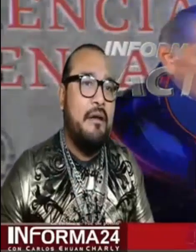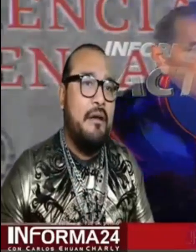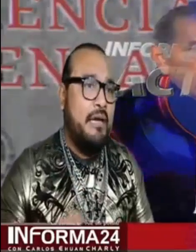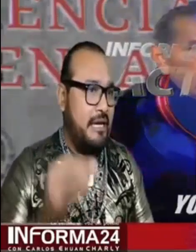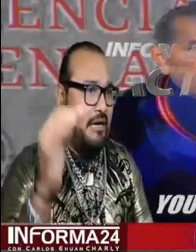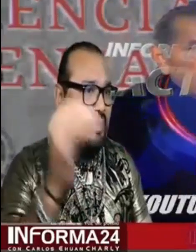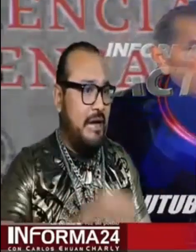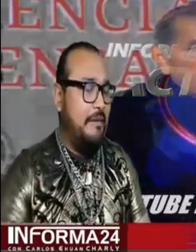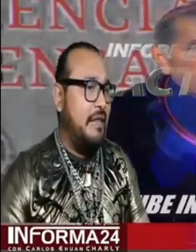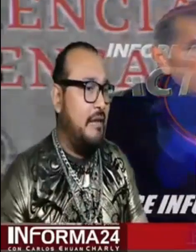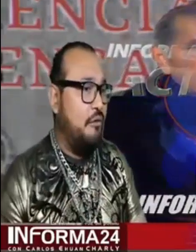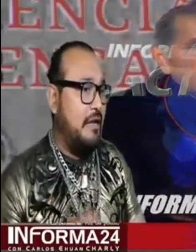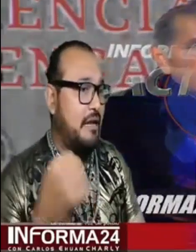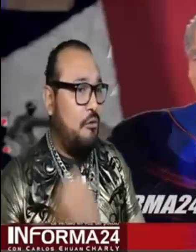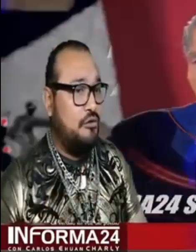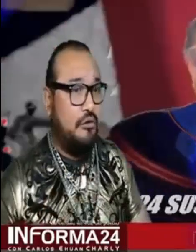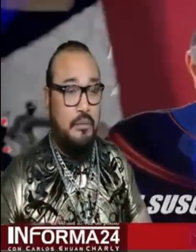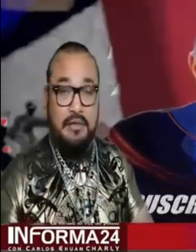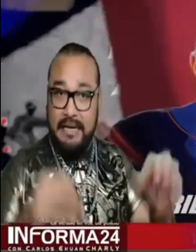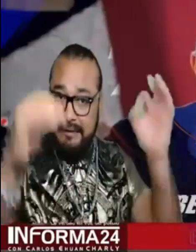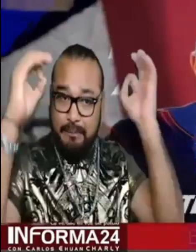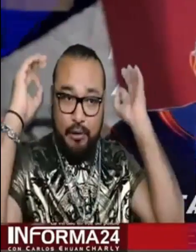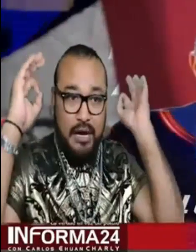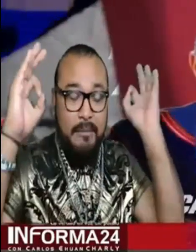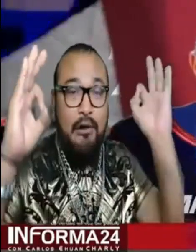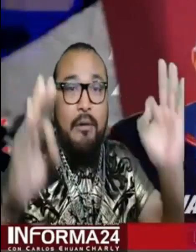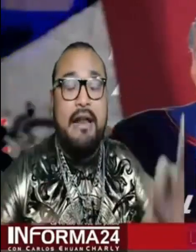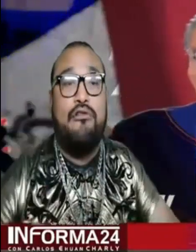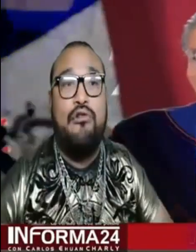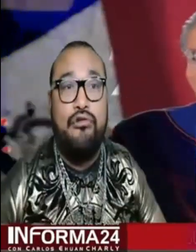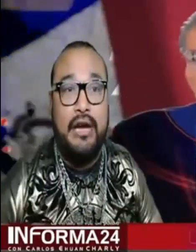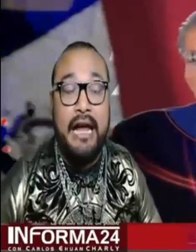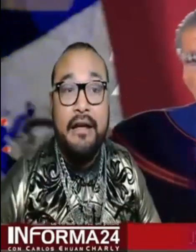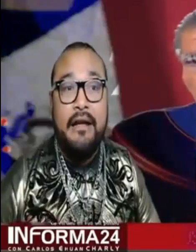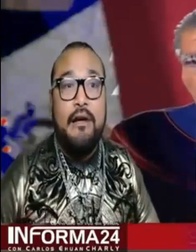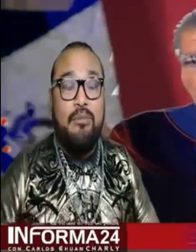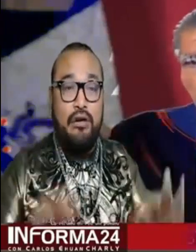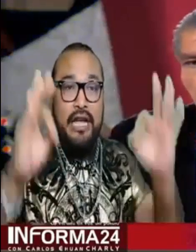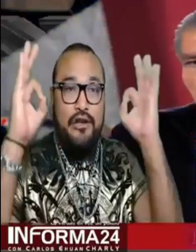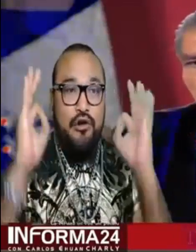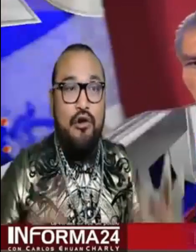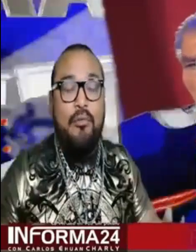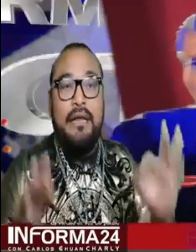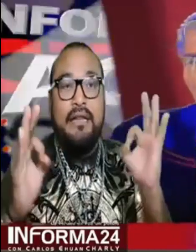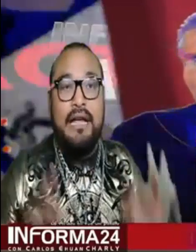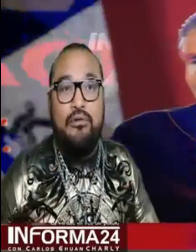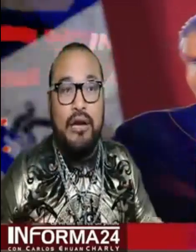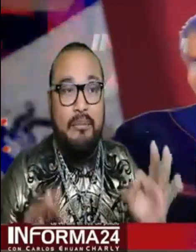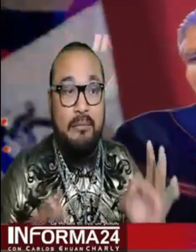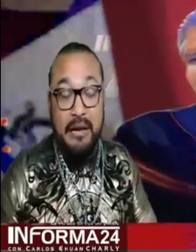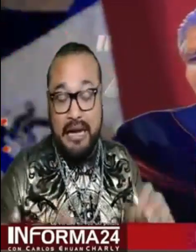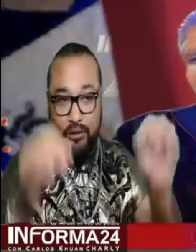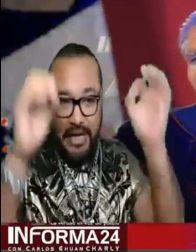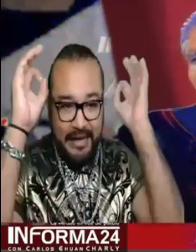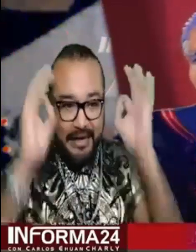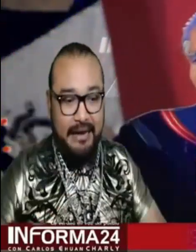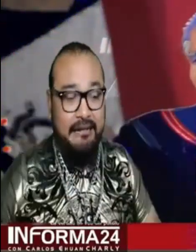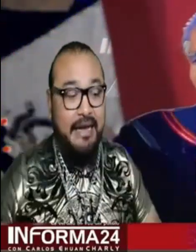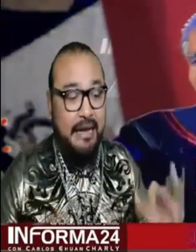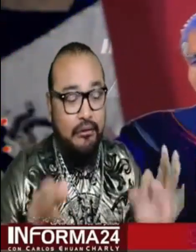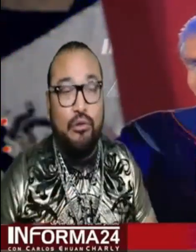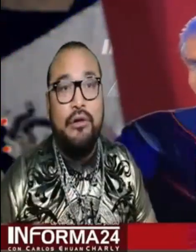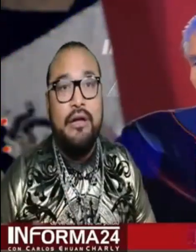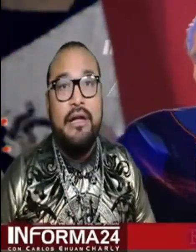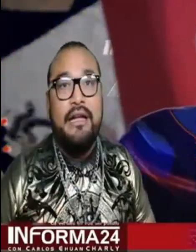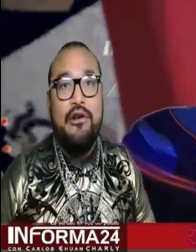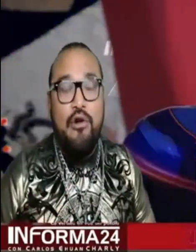honesta y creo que le habrá dicho a Adán Augusto pues este problema lo van a solucionar porque yo no metí eso en el Plan B y yo ya